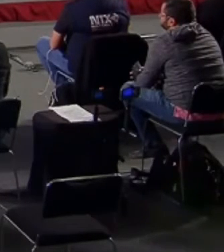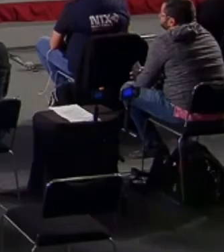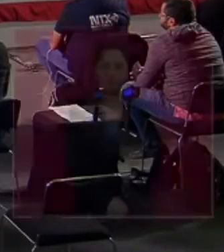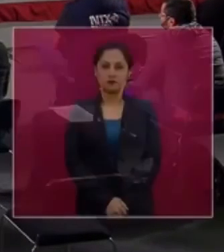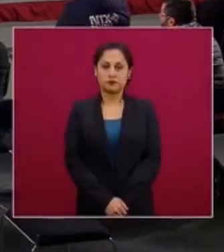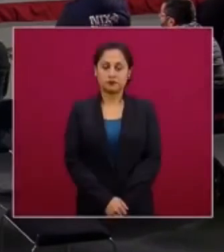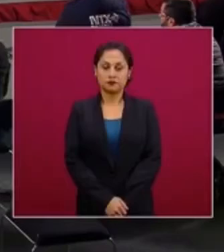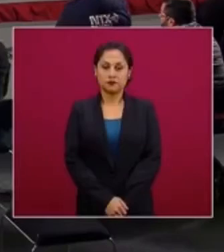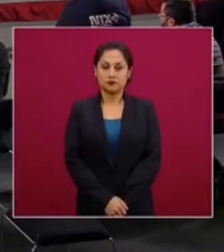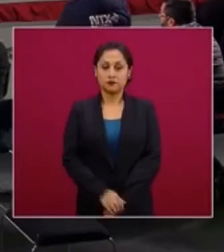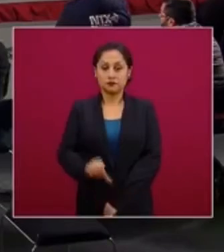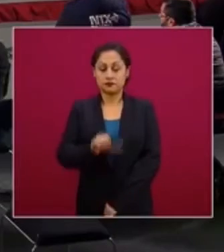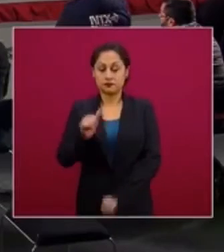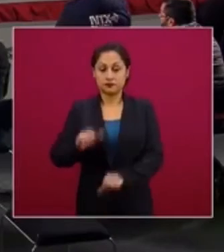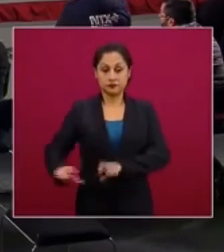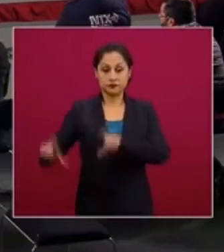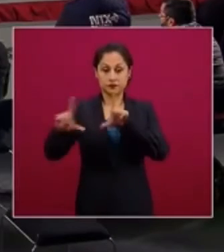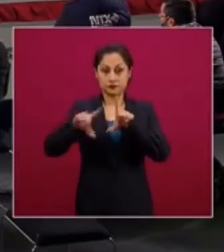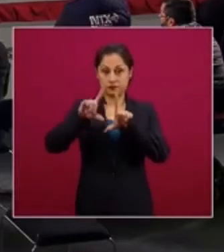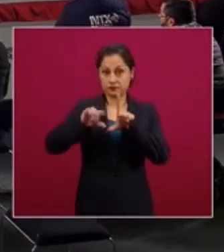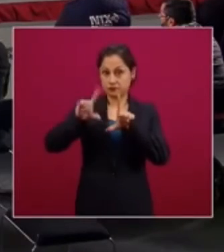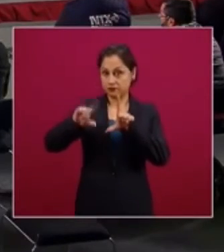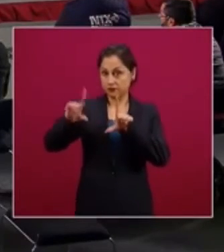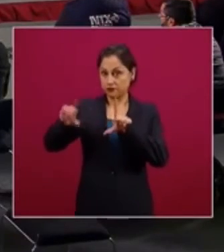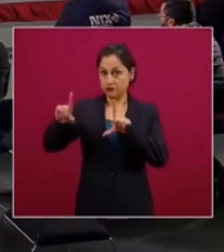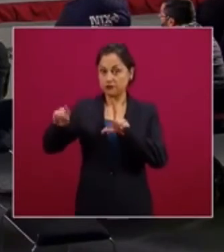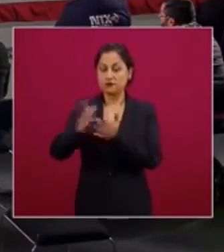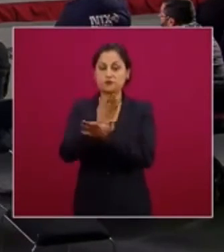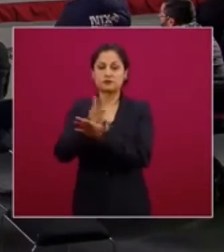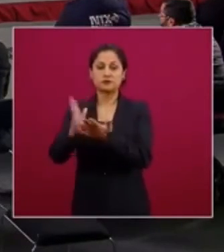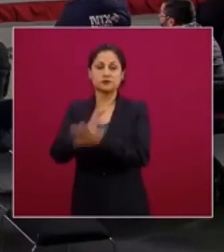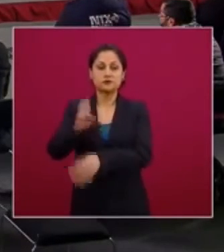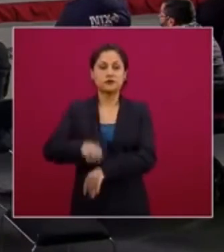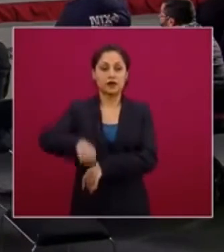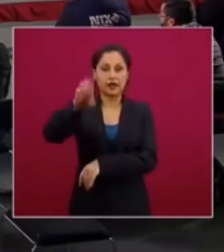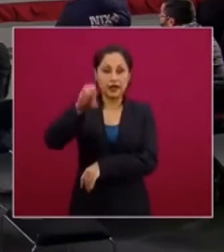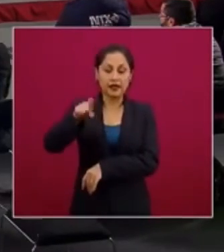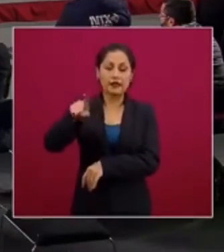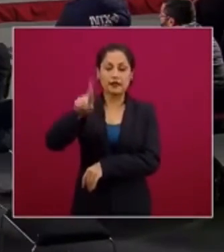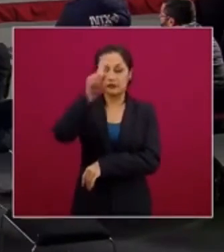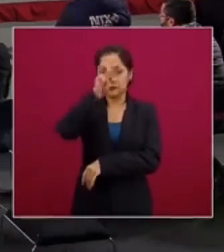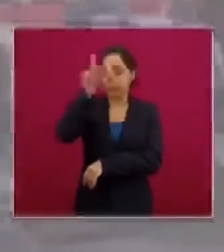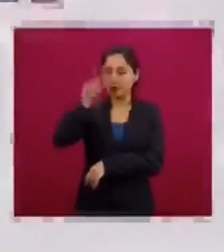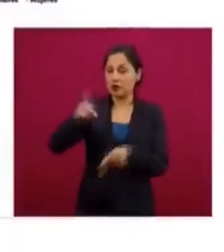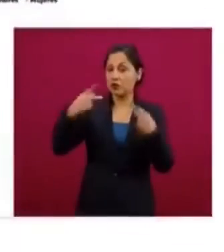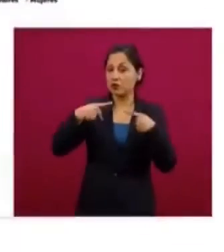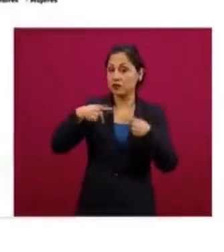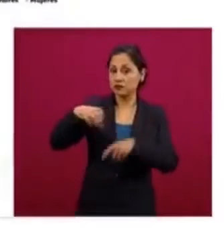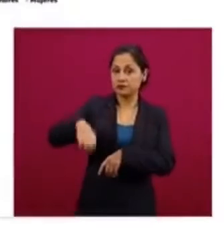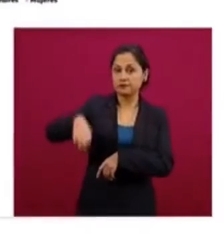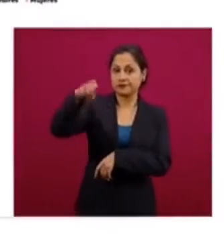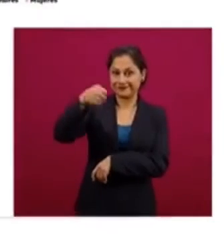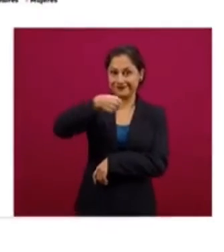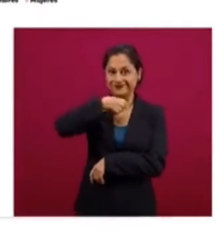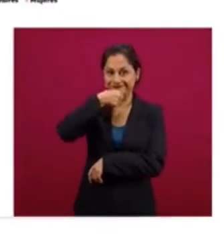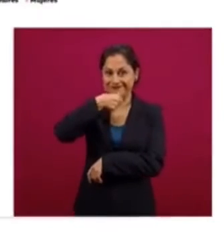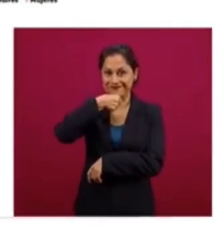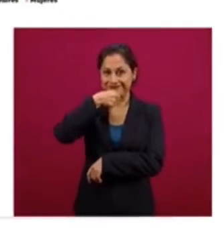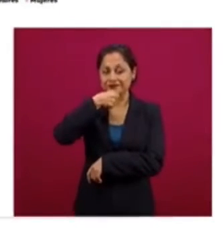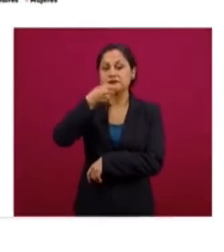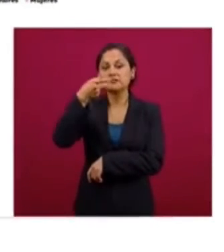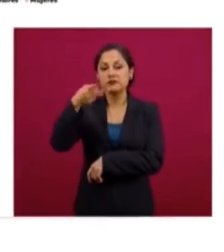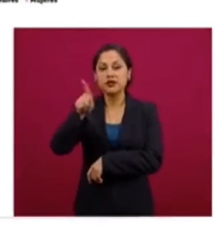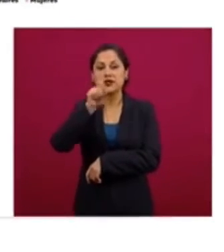de manera global. No solo estamos hablando de Tuxtla o de Chiapas, de México, estamos hablando a nivel